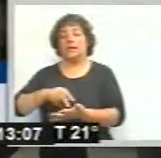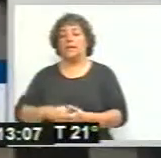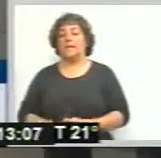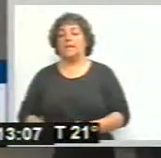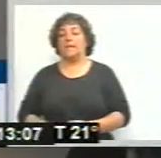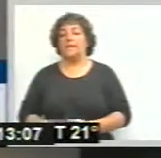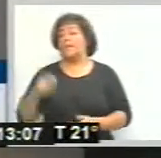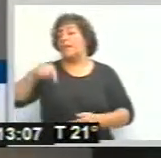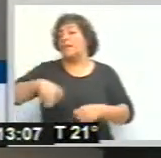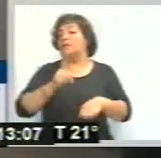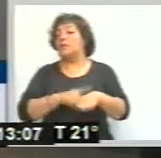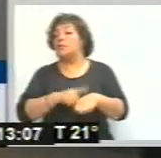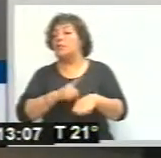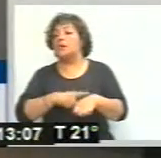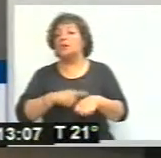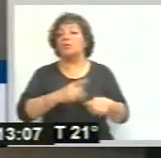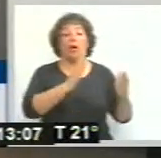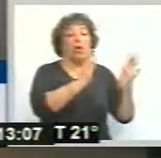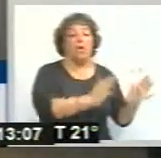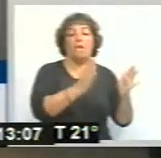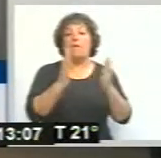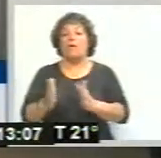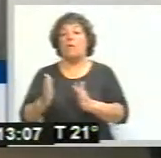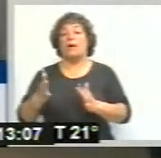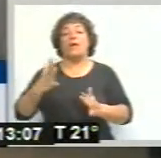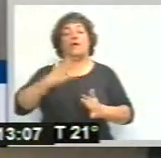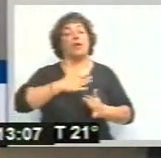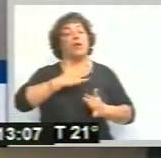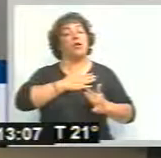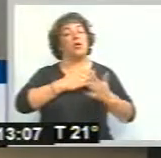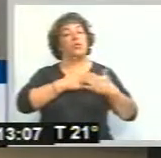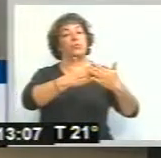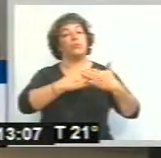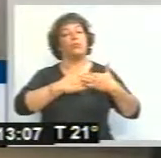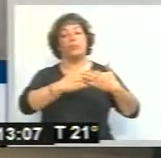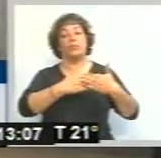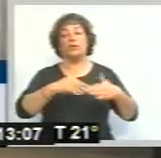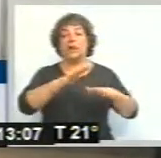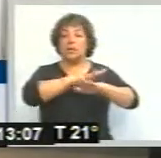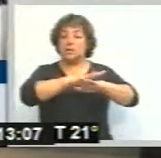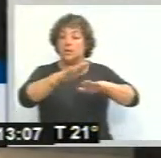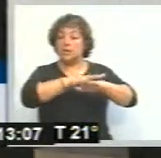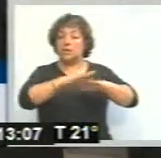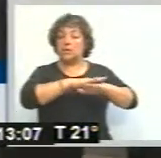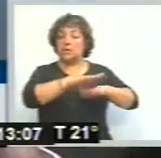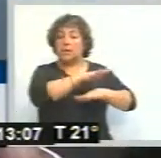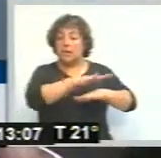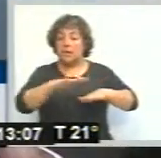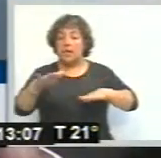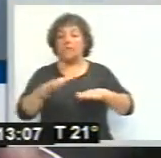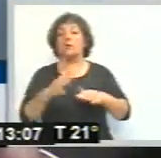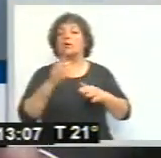En este momento los parámetros de los signos vitales están estabilizados, se le